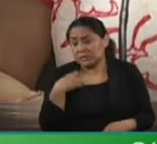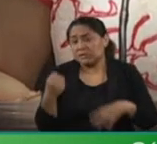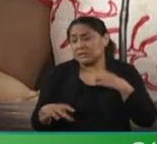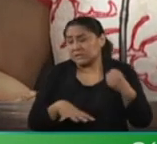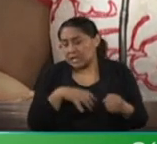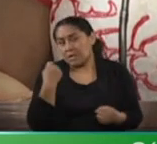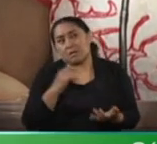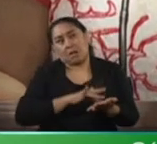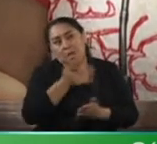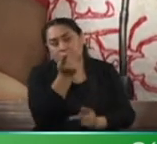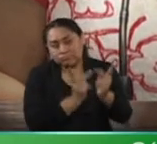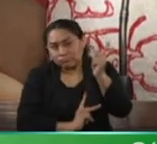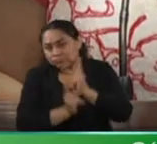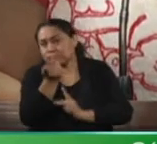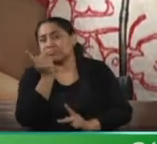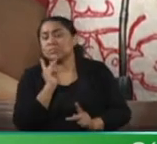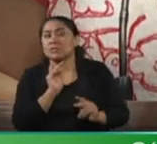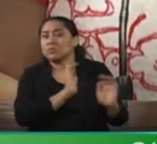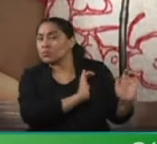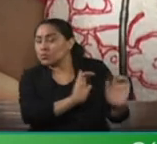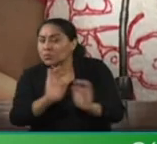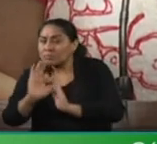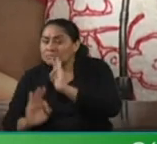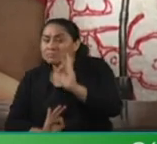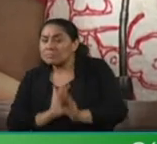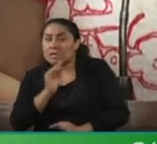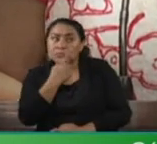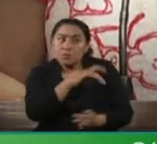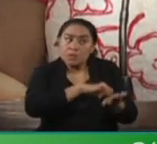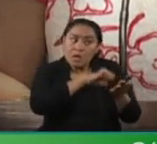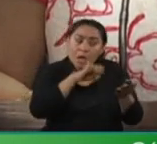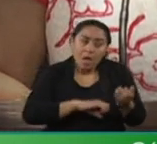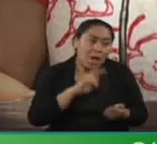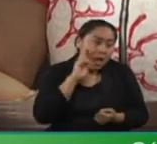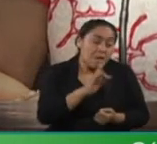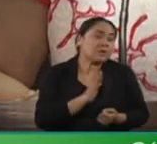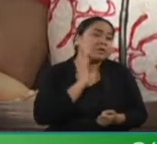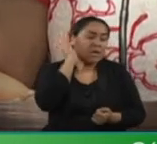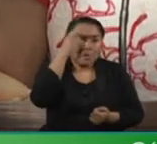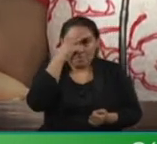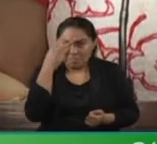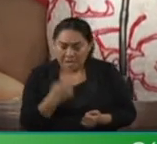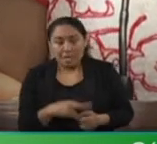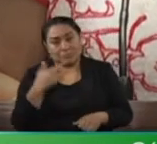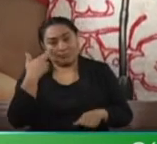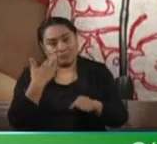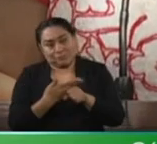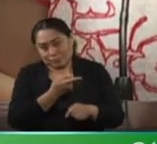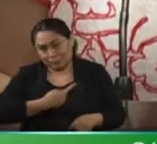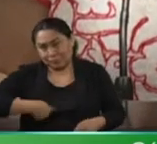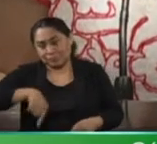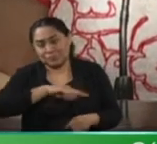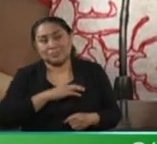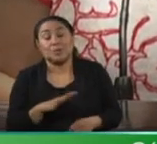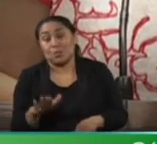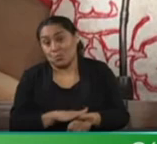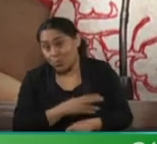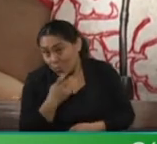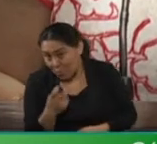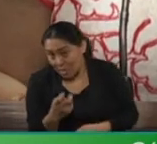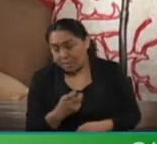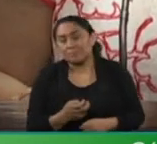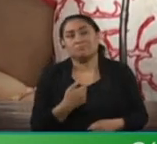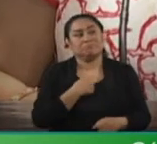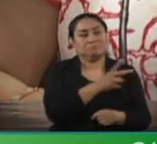nos alimentan, nos cuidan y con su ejemplo nos enseñan que el futuro de México está en nuestras manos. Por eso las y